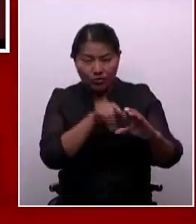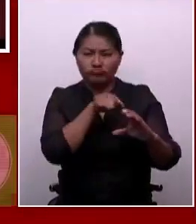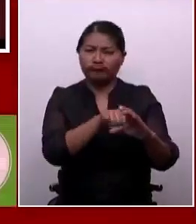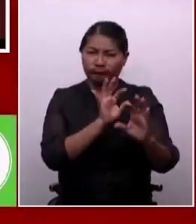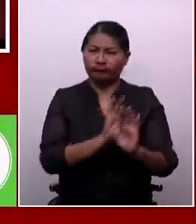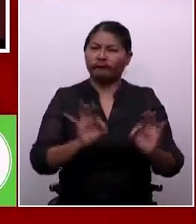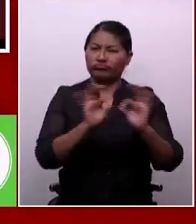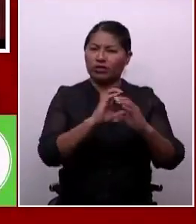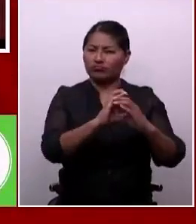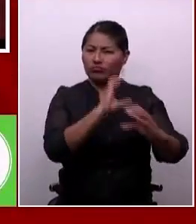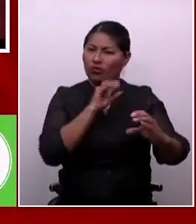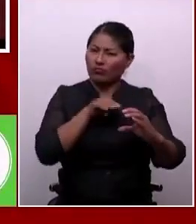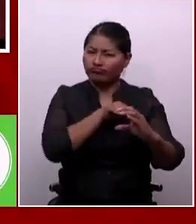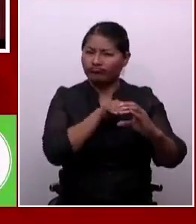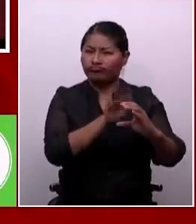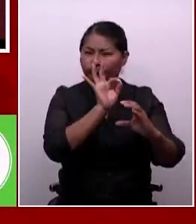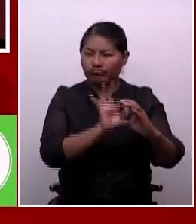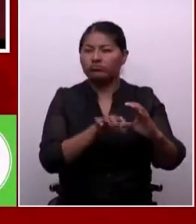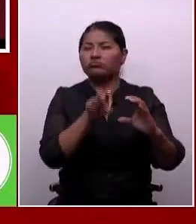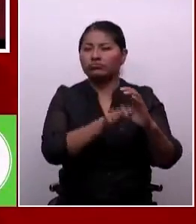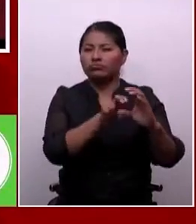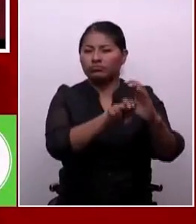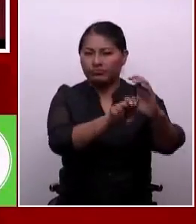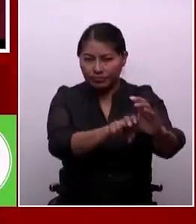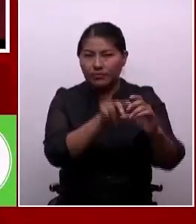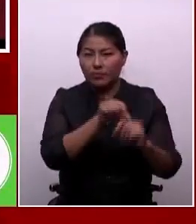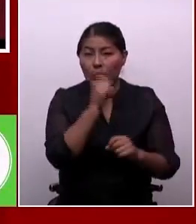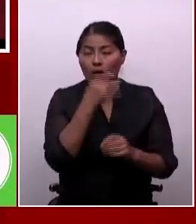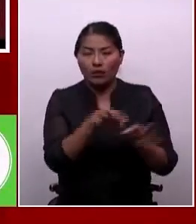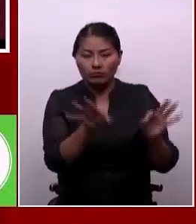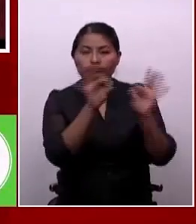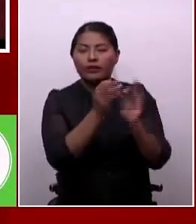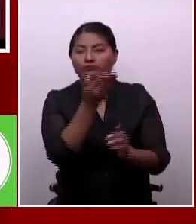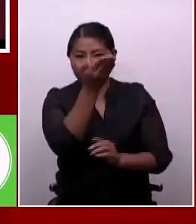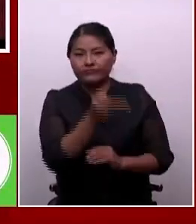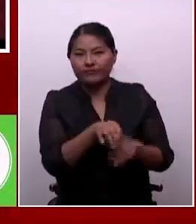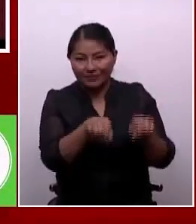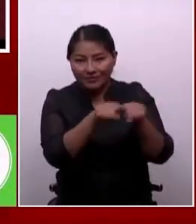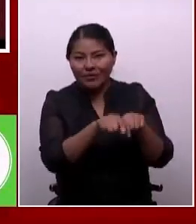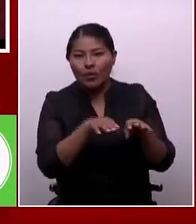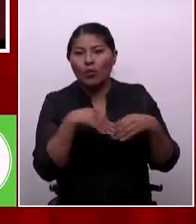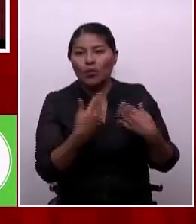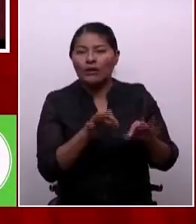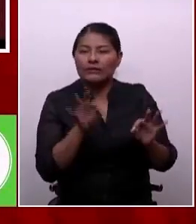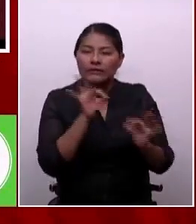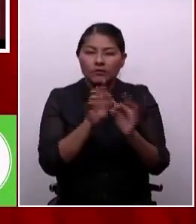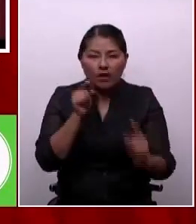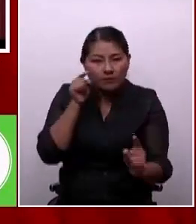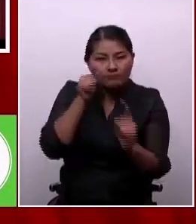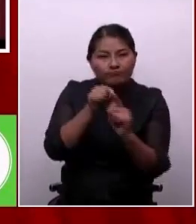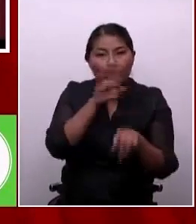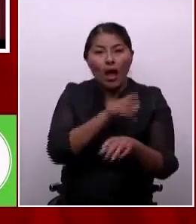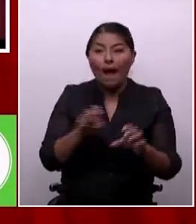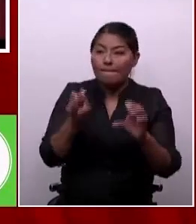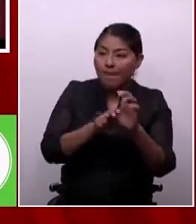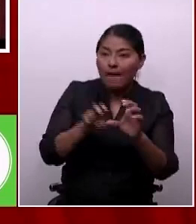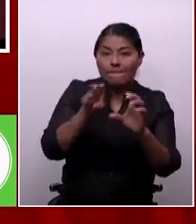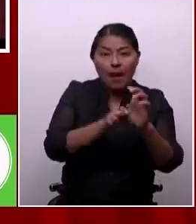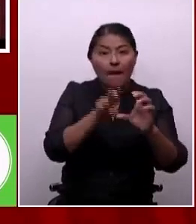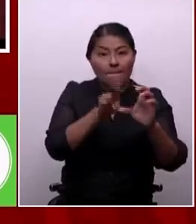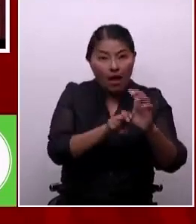prioridad porque tiene necesariamente una una finalidad transportar a las personas que van a